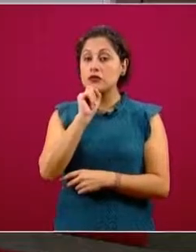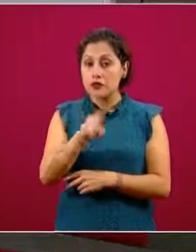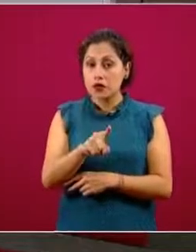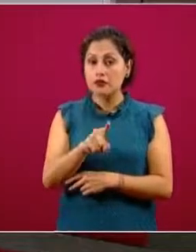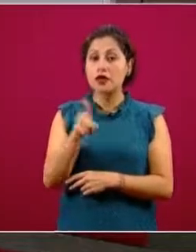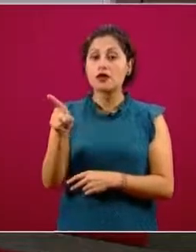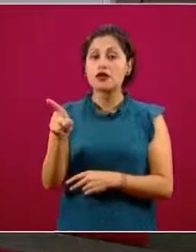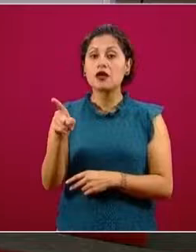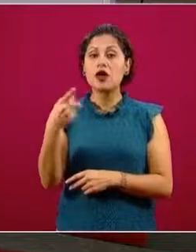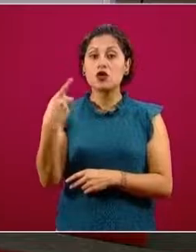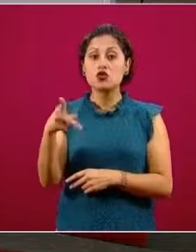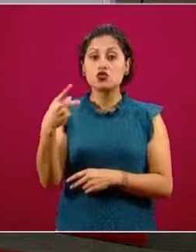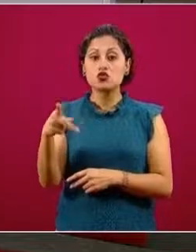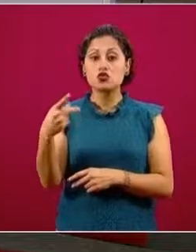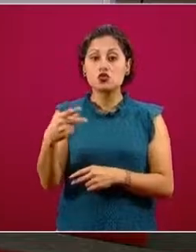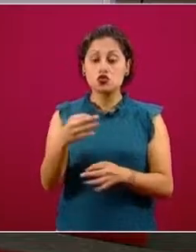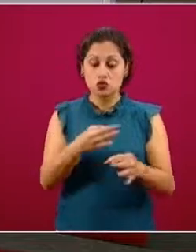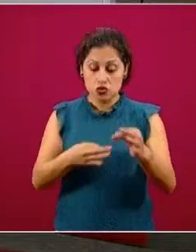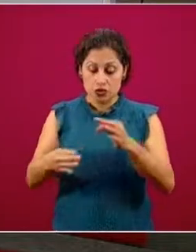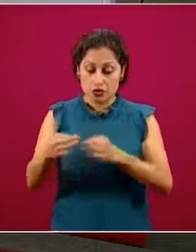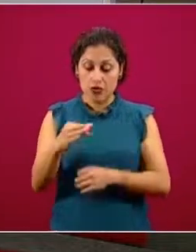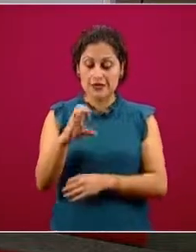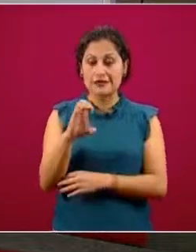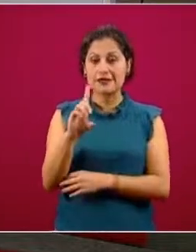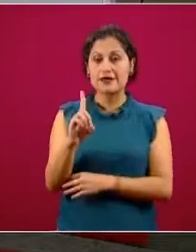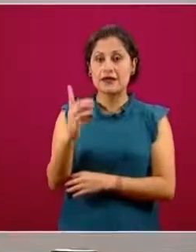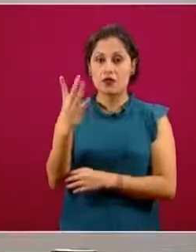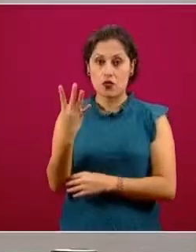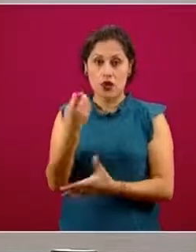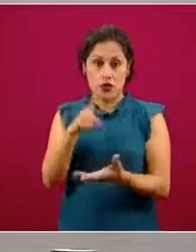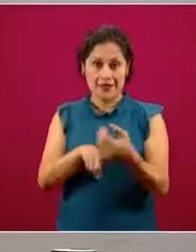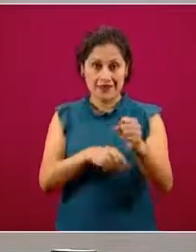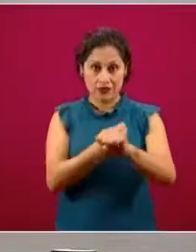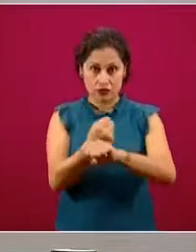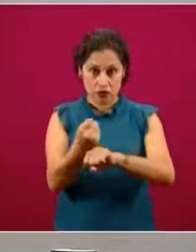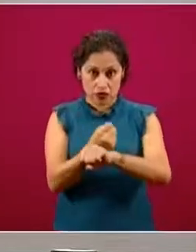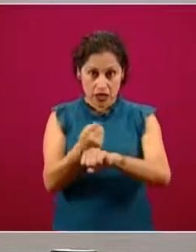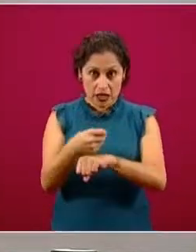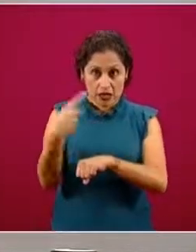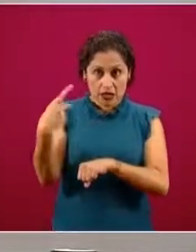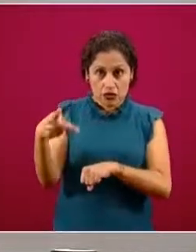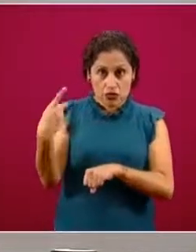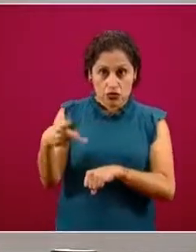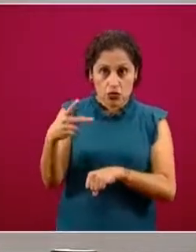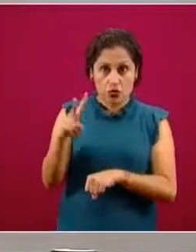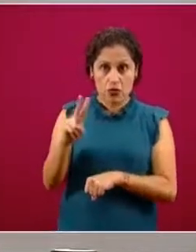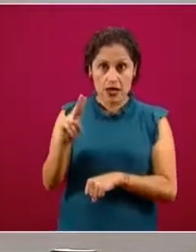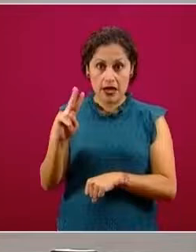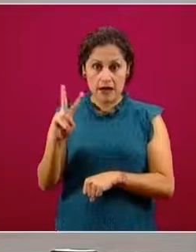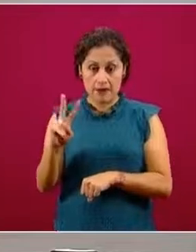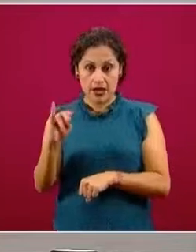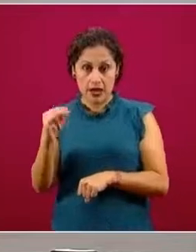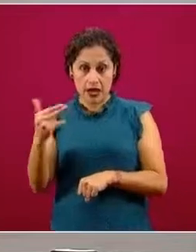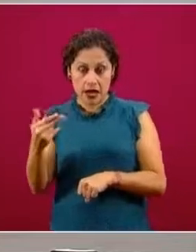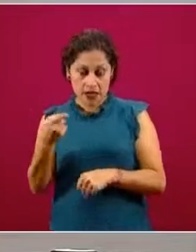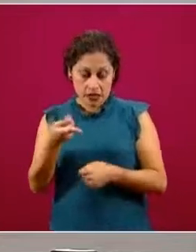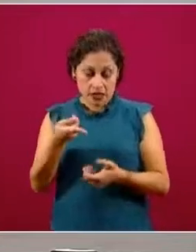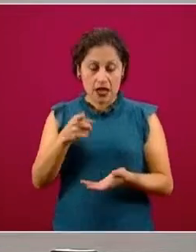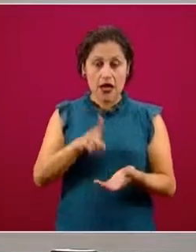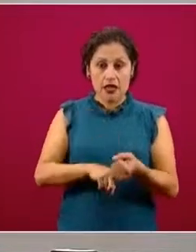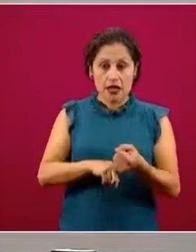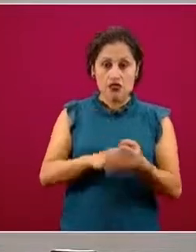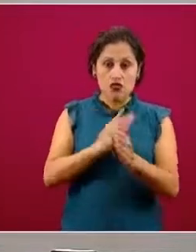cuenta de células CD4, los linfocitos que son centrales para la respuesta